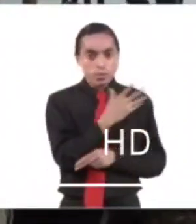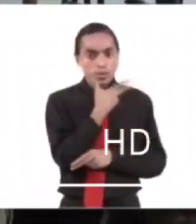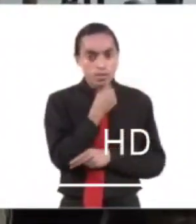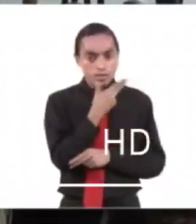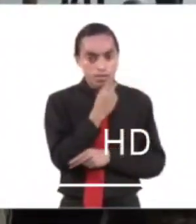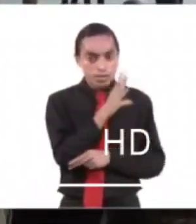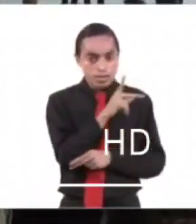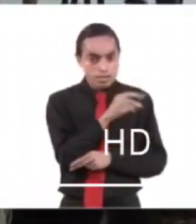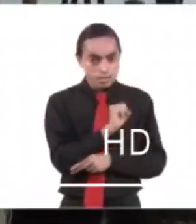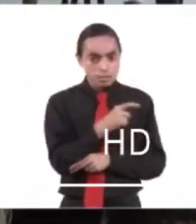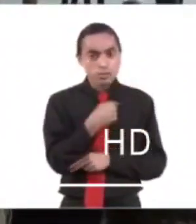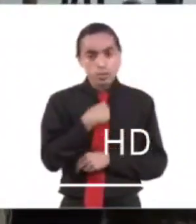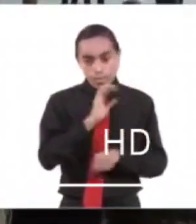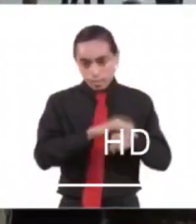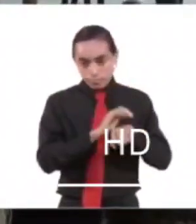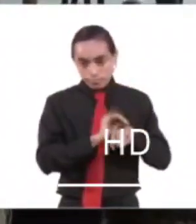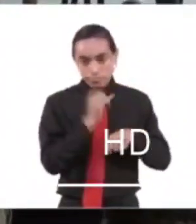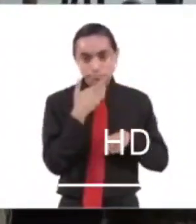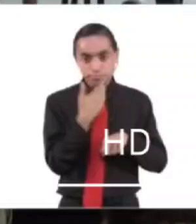disfruté su amistad.